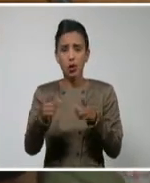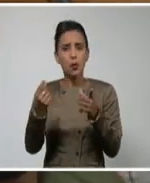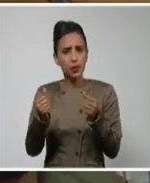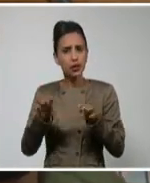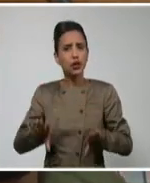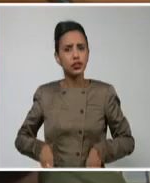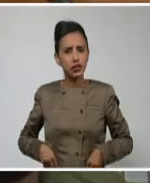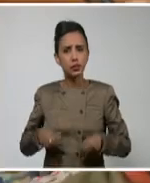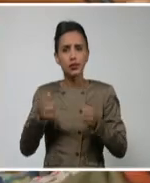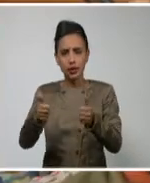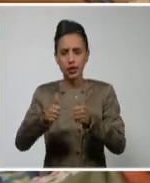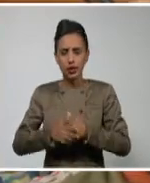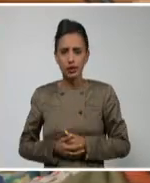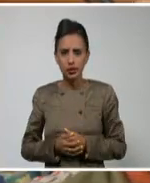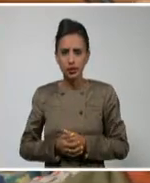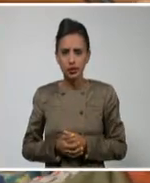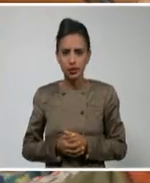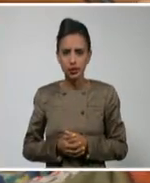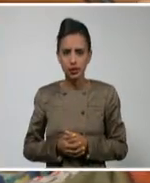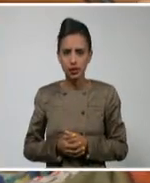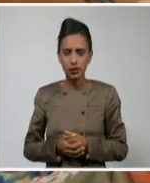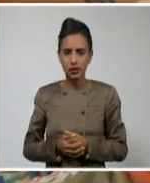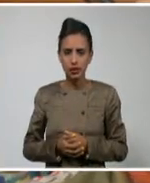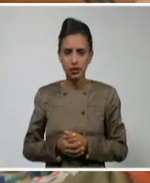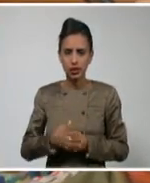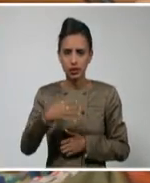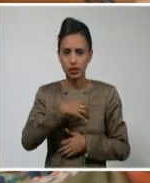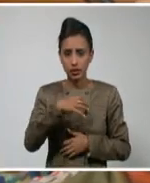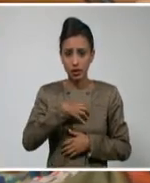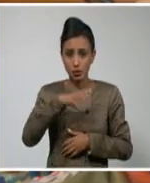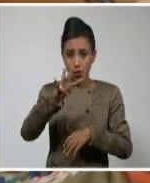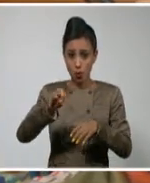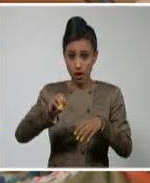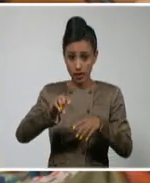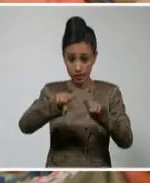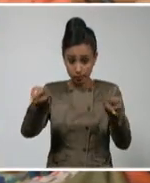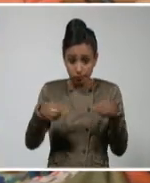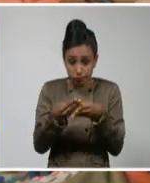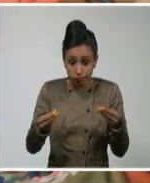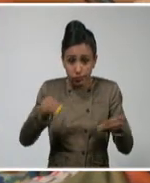da, sí da. Tenemos 40 bachanas de tierra sembrada y consumimos